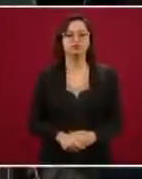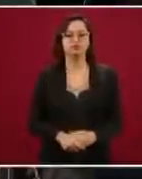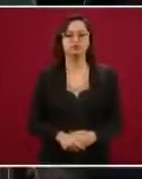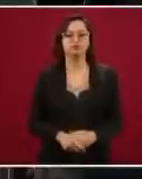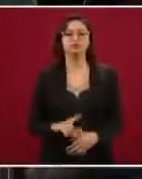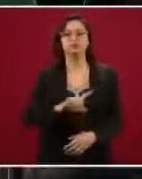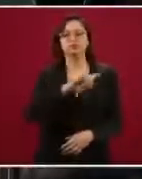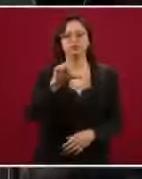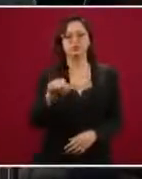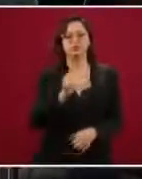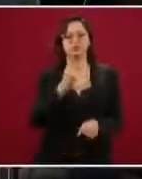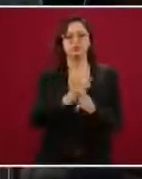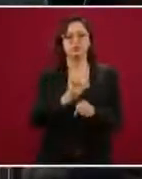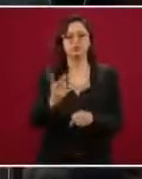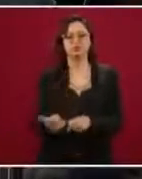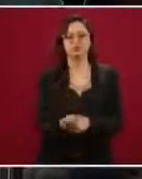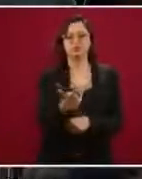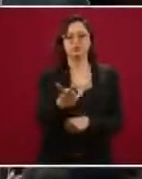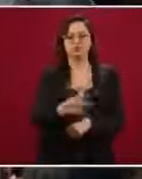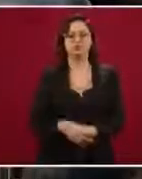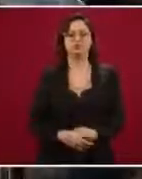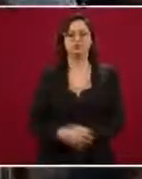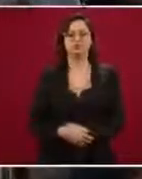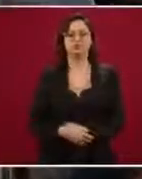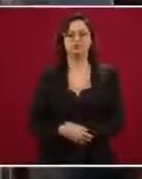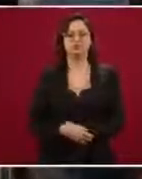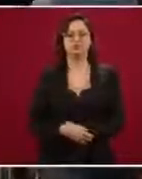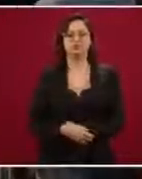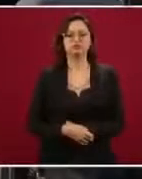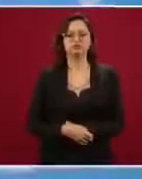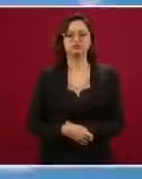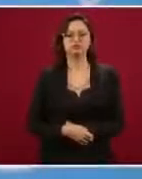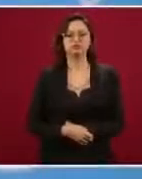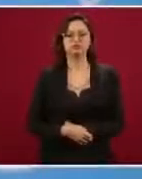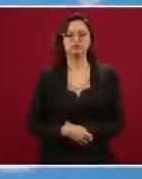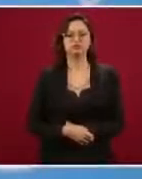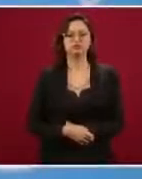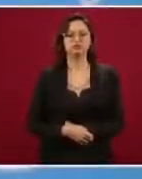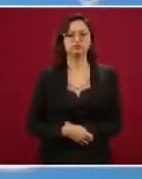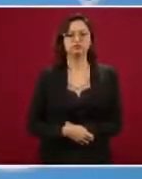Y luego le hago otra pregunta. Bueno, yo siento que